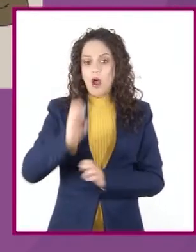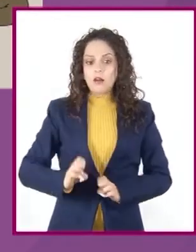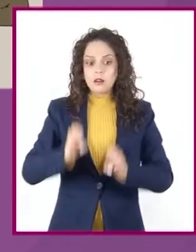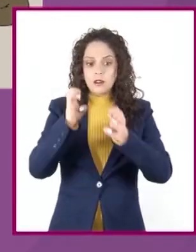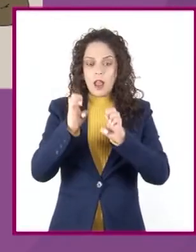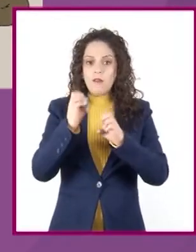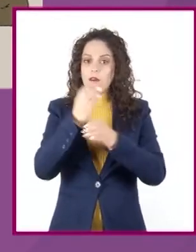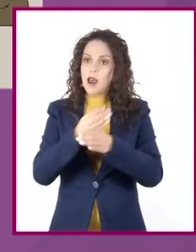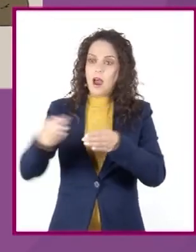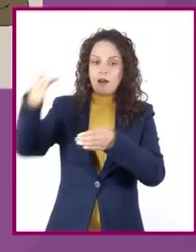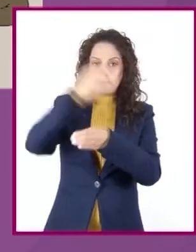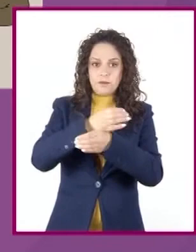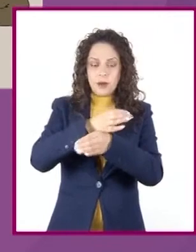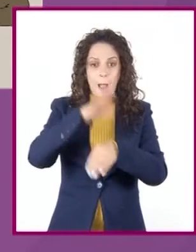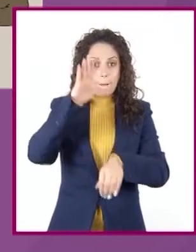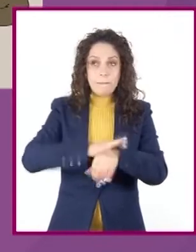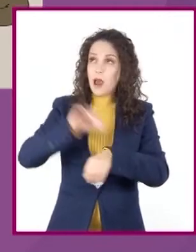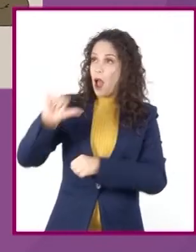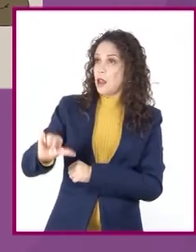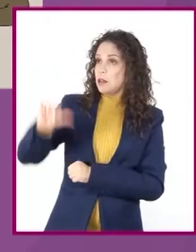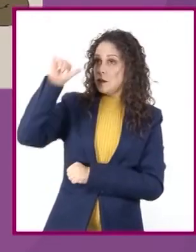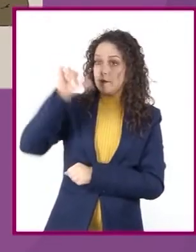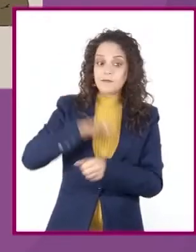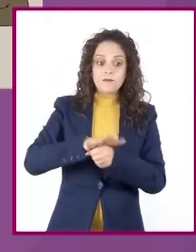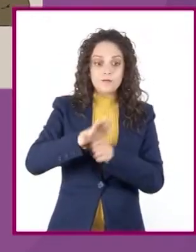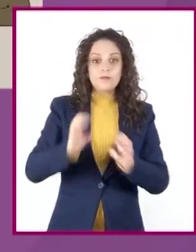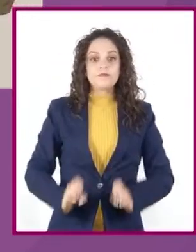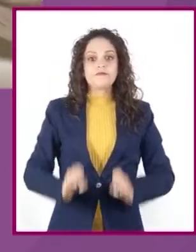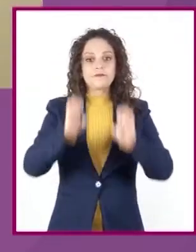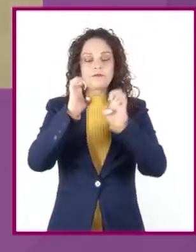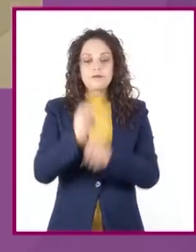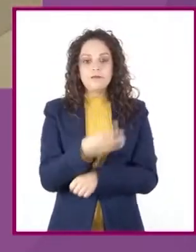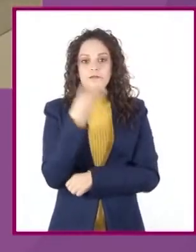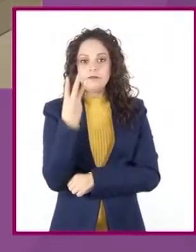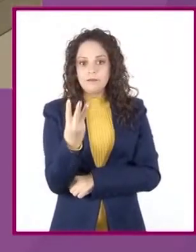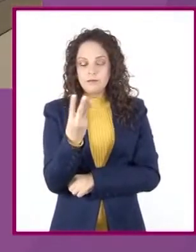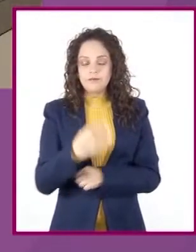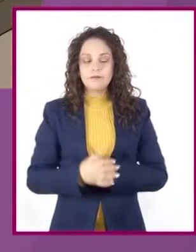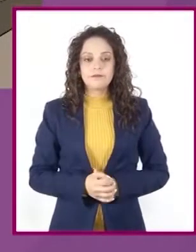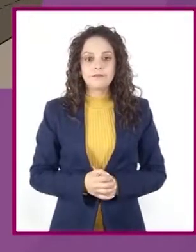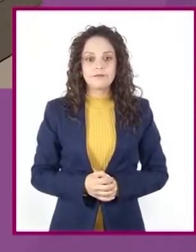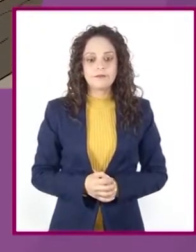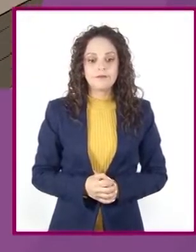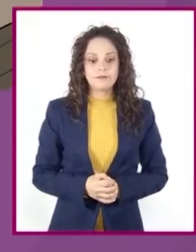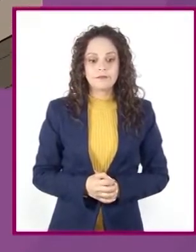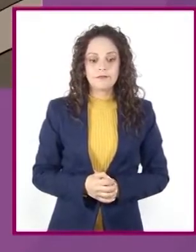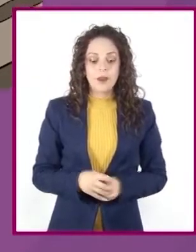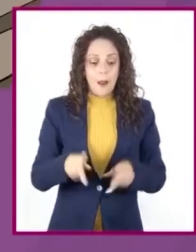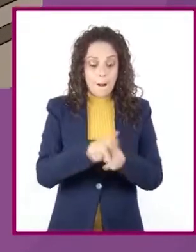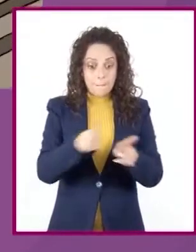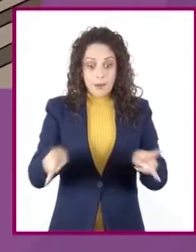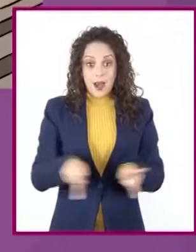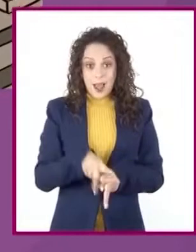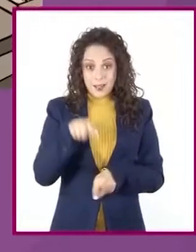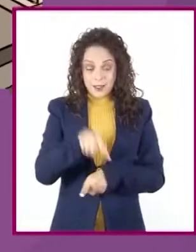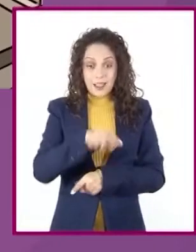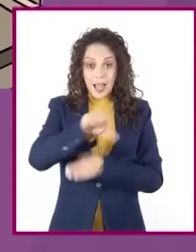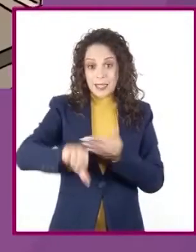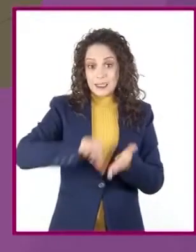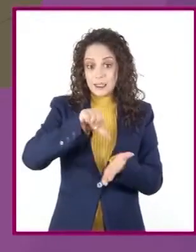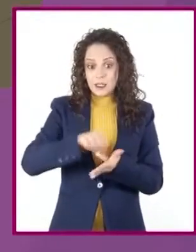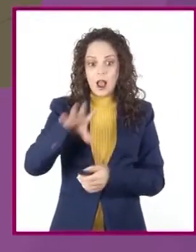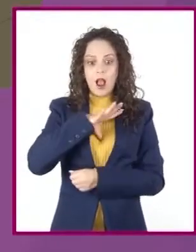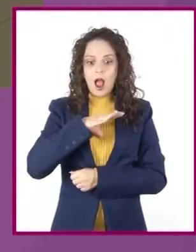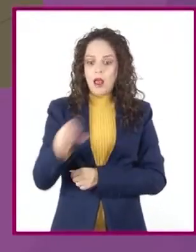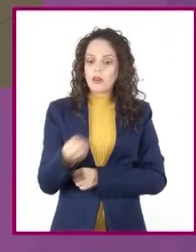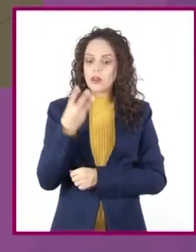más alto de la ciudad es el edificio 3. Al centro de la plaza principal se encuentran 3